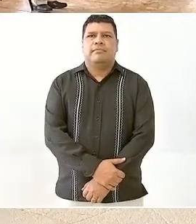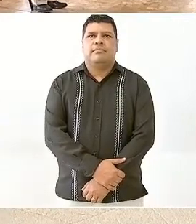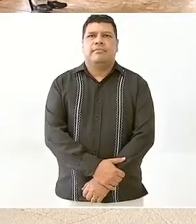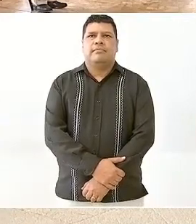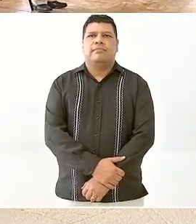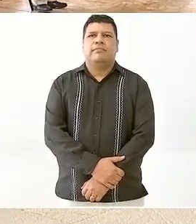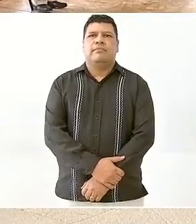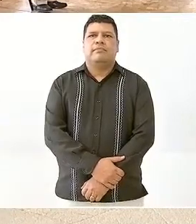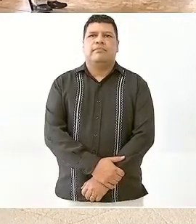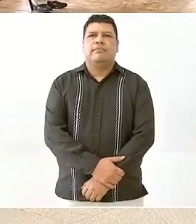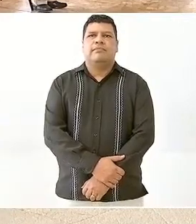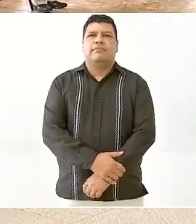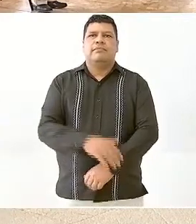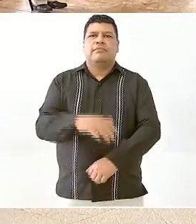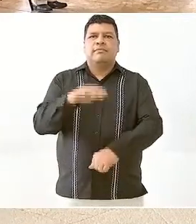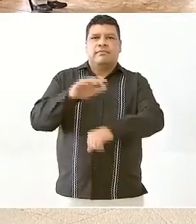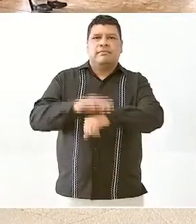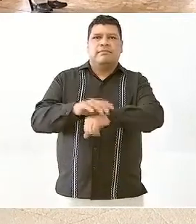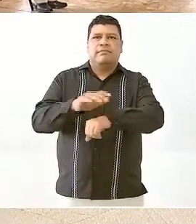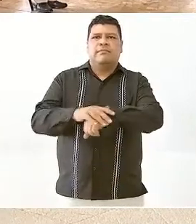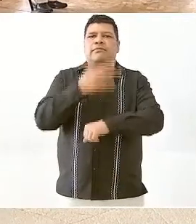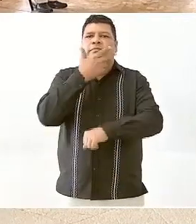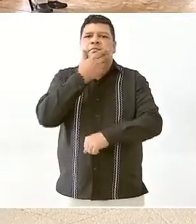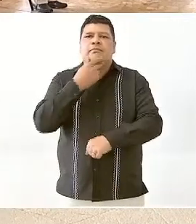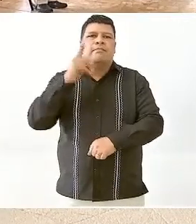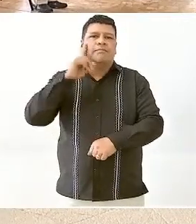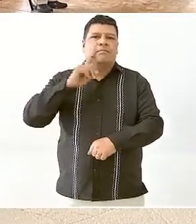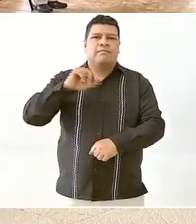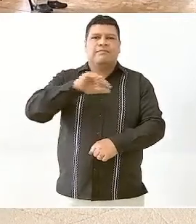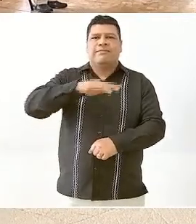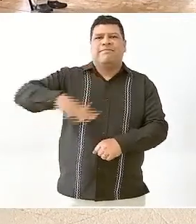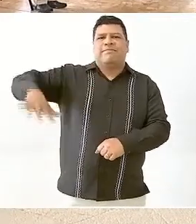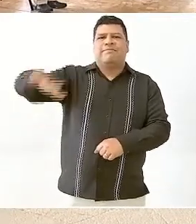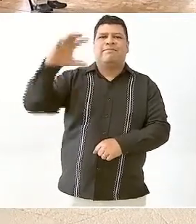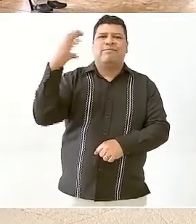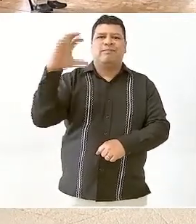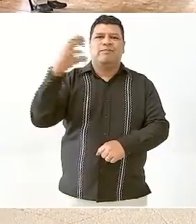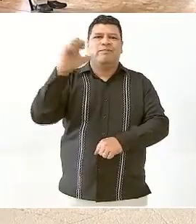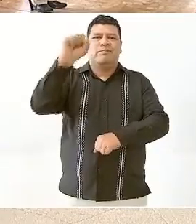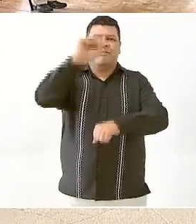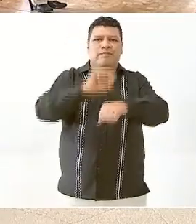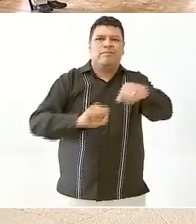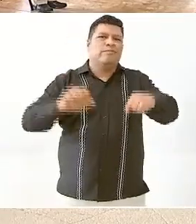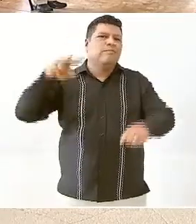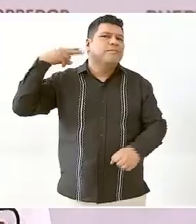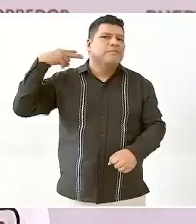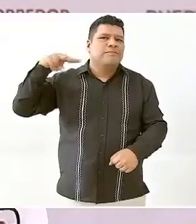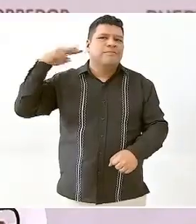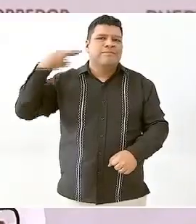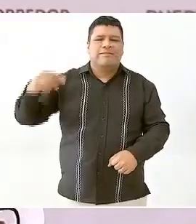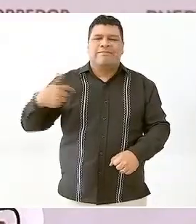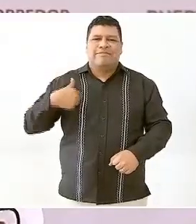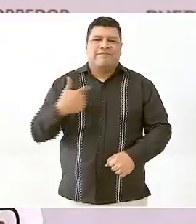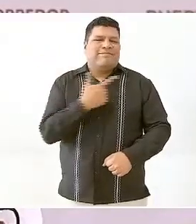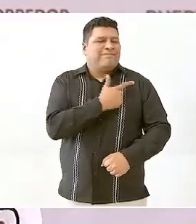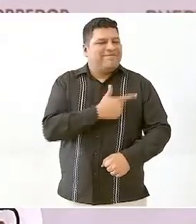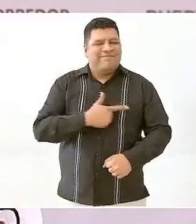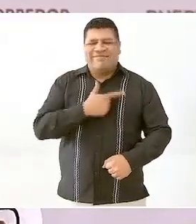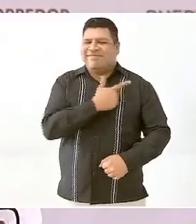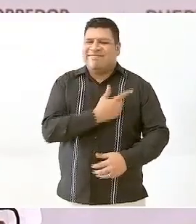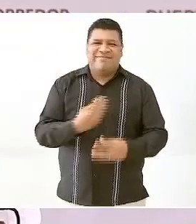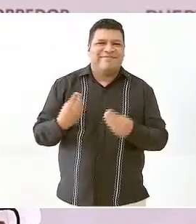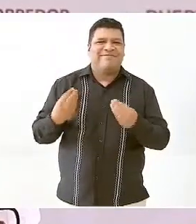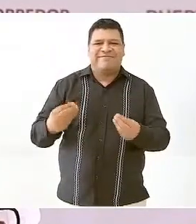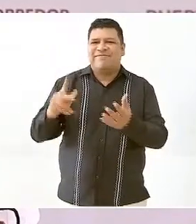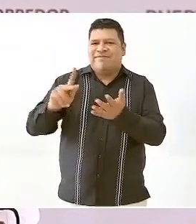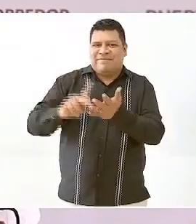Amigas, amigos de Coatzacoalcos, del sur de Veracruz, nos da mucho gusto estar de